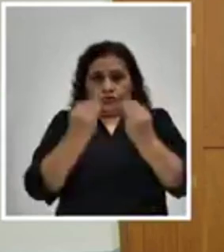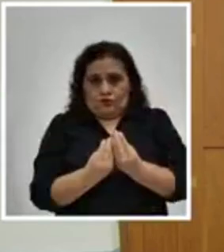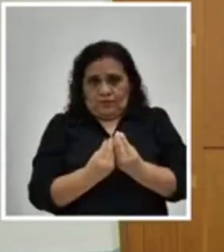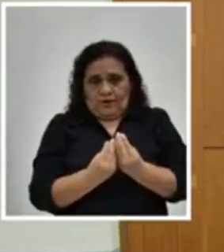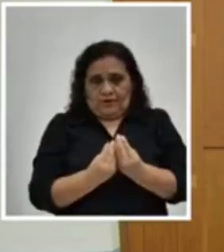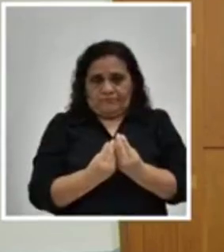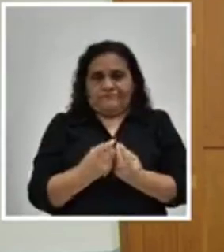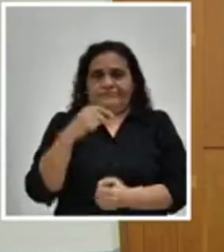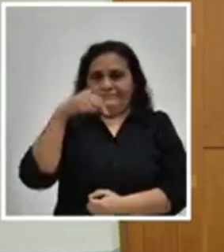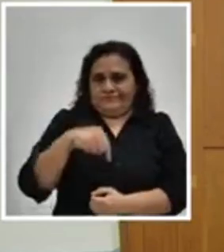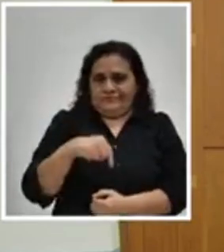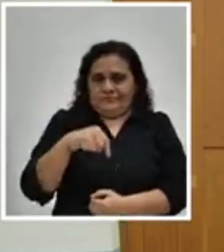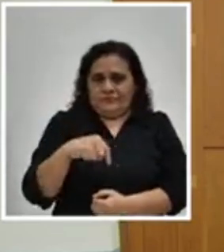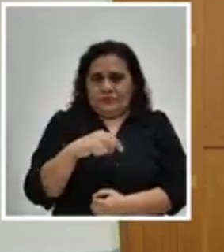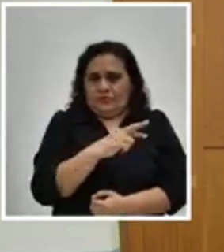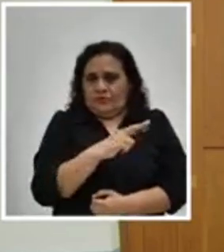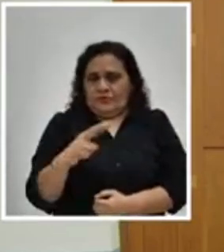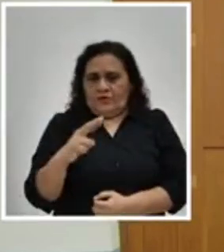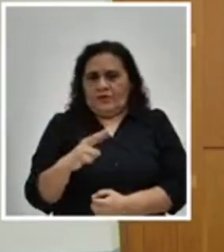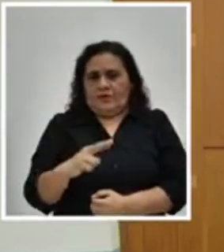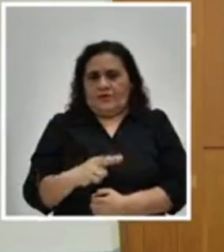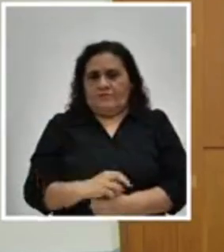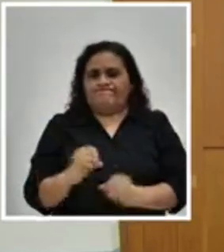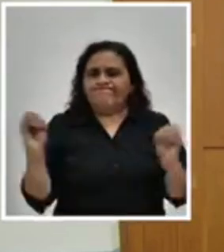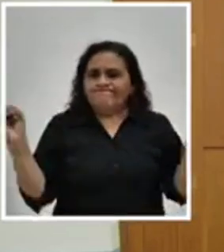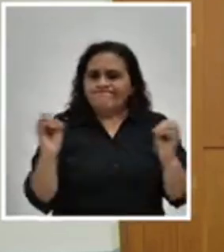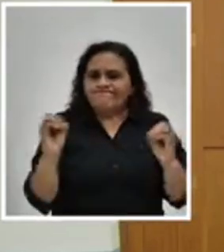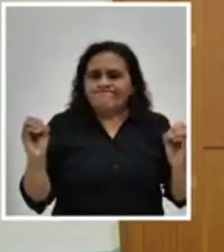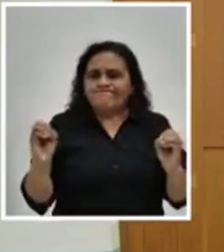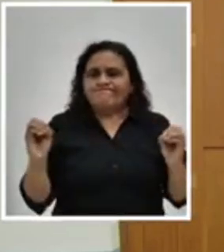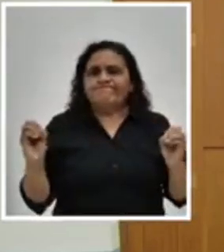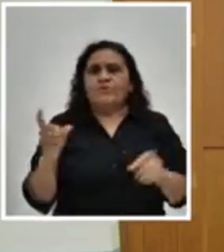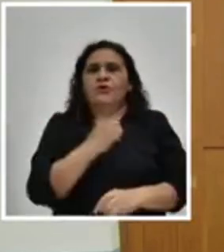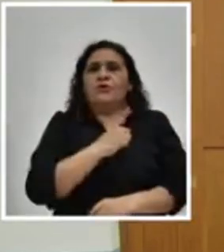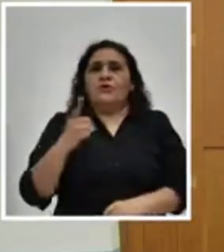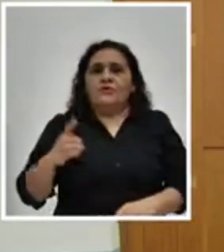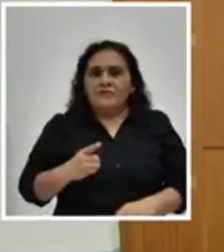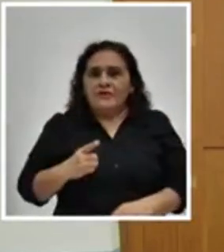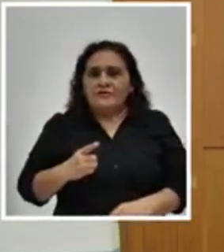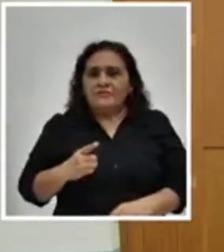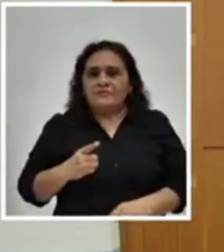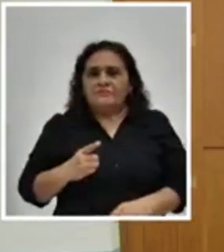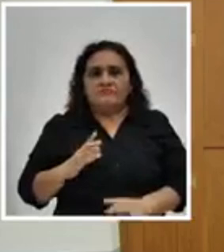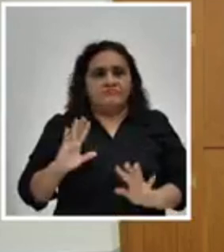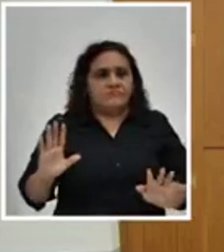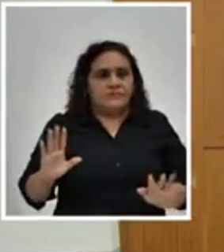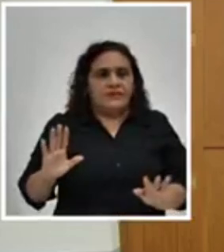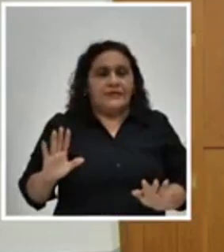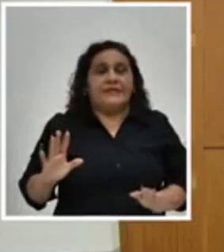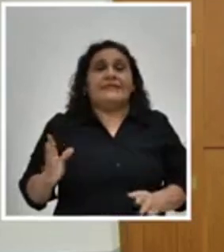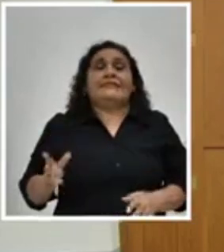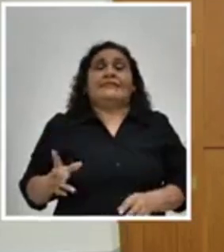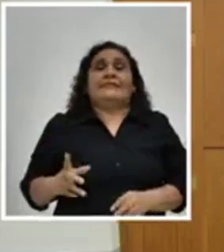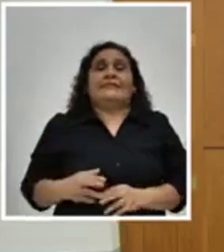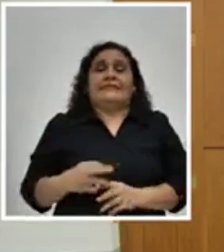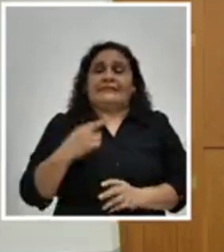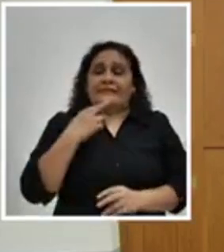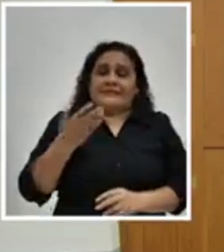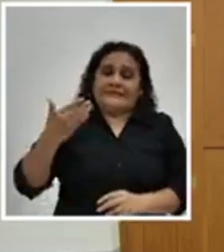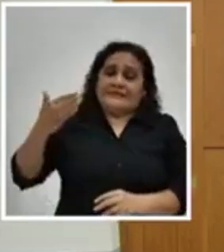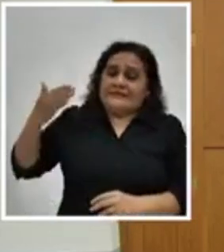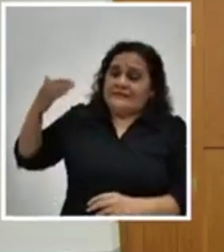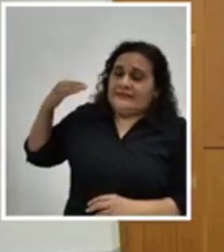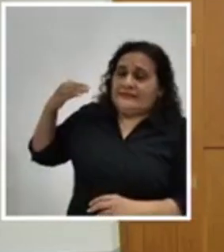hoy ratificamos 0 deuda pública al haber concluido adeudos anteriores ajenos a